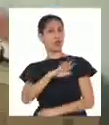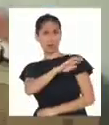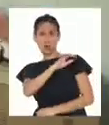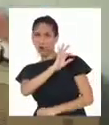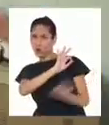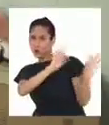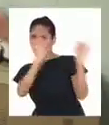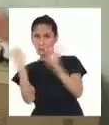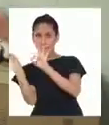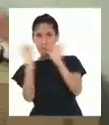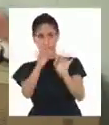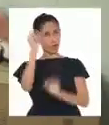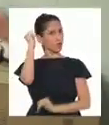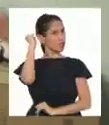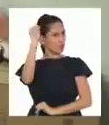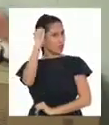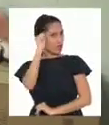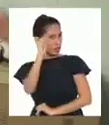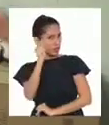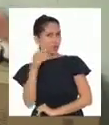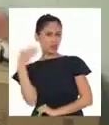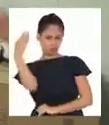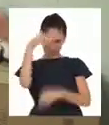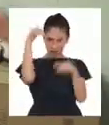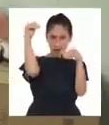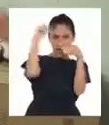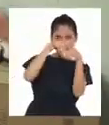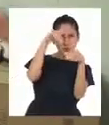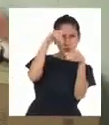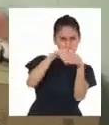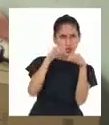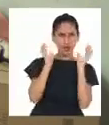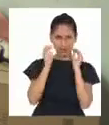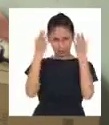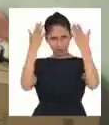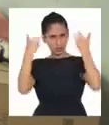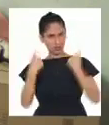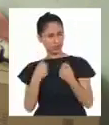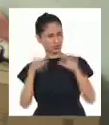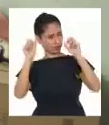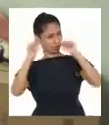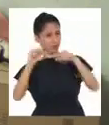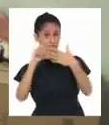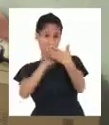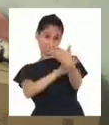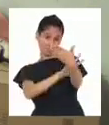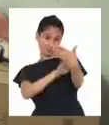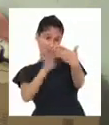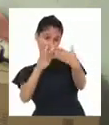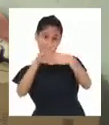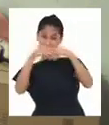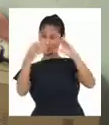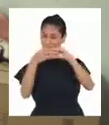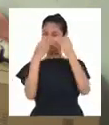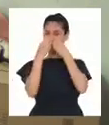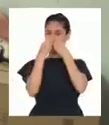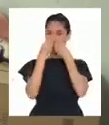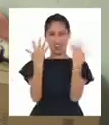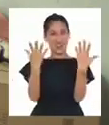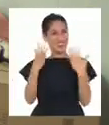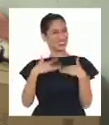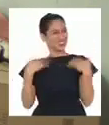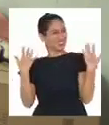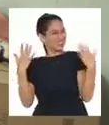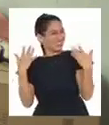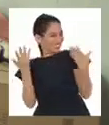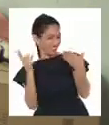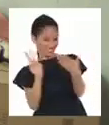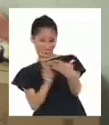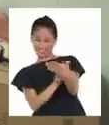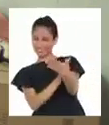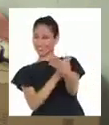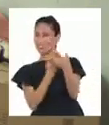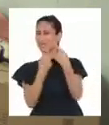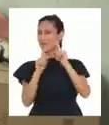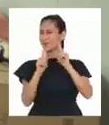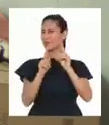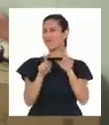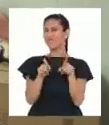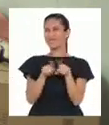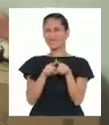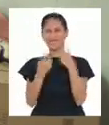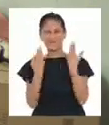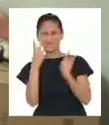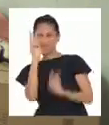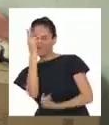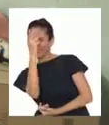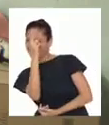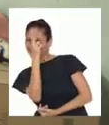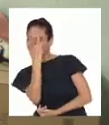¡Qué importante es conocer la historia! Me llena de orgullo, pero hay algo que me tiene un poco